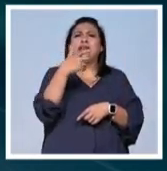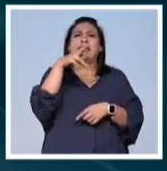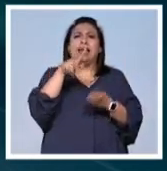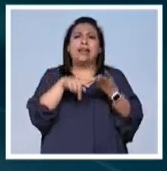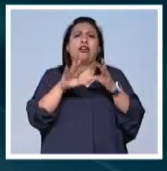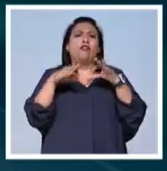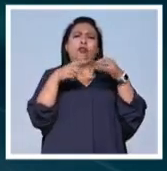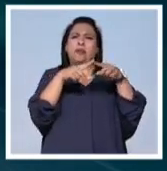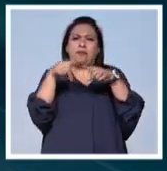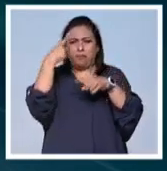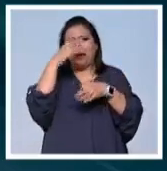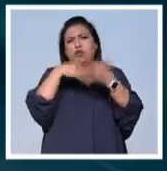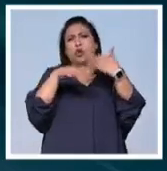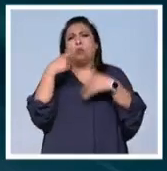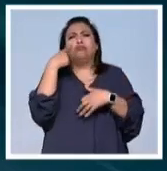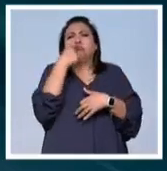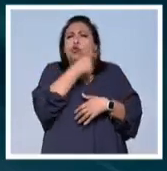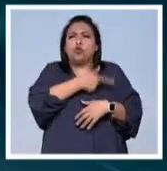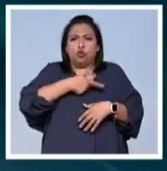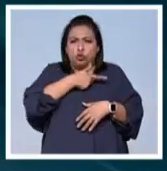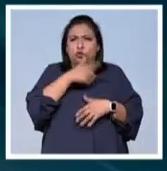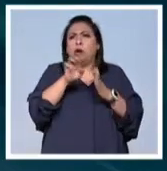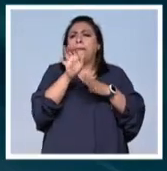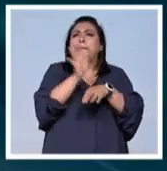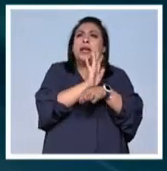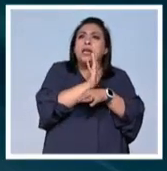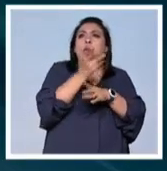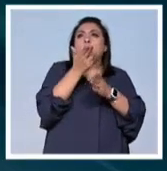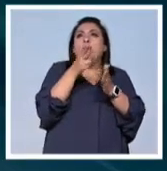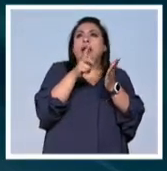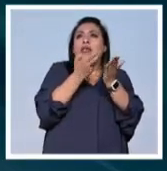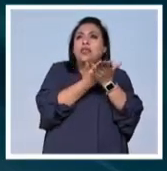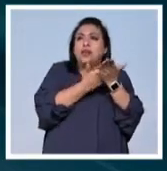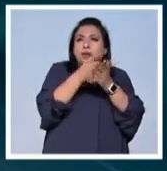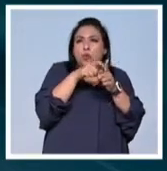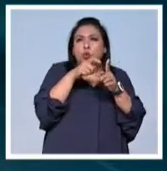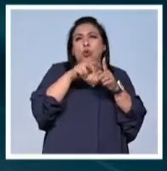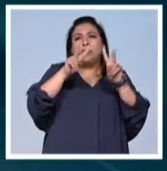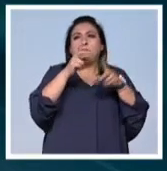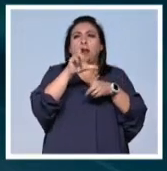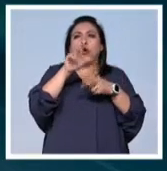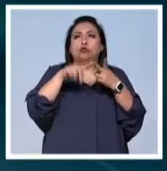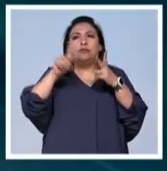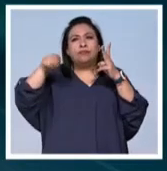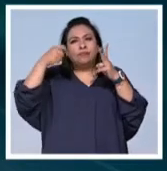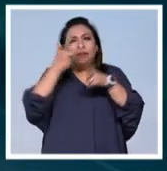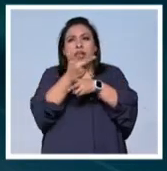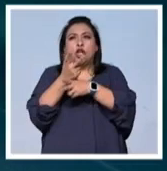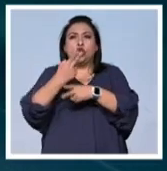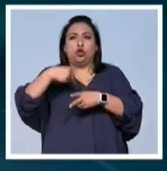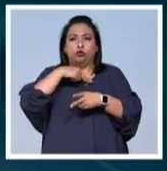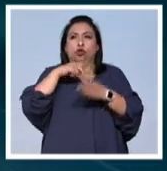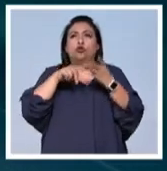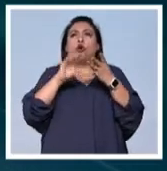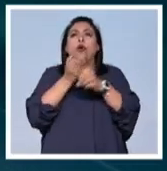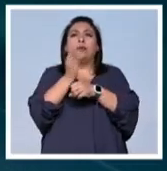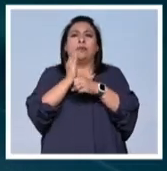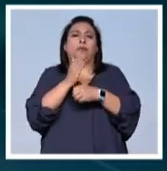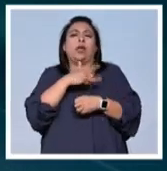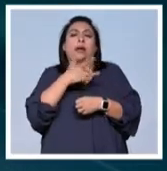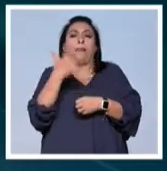y formatos para todos los gustos desde películas animadas como el cruce el documental nosotros o la comedia